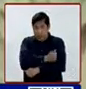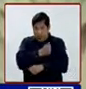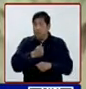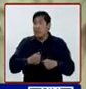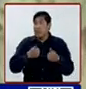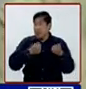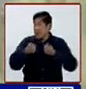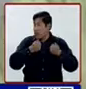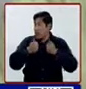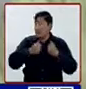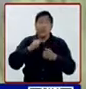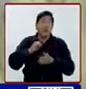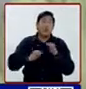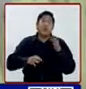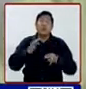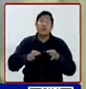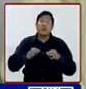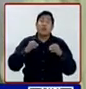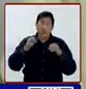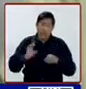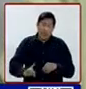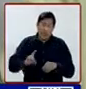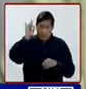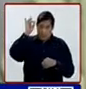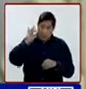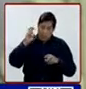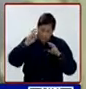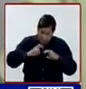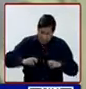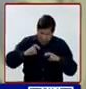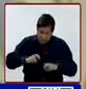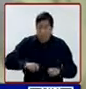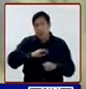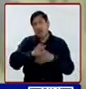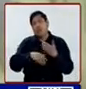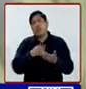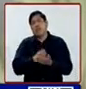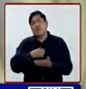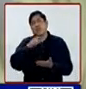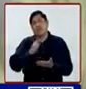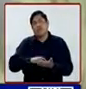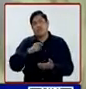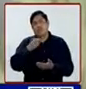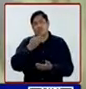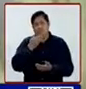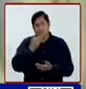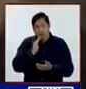que administran la justicia de nuestro país encuentren, investiguen a todos estos